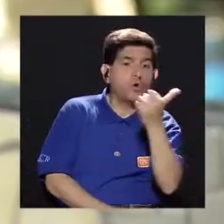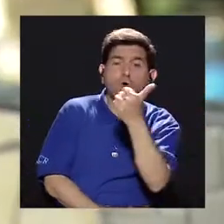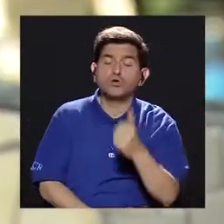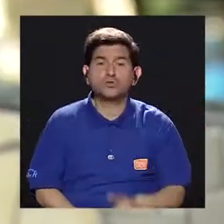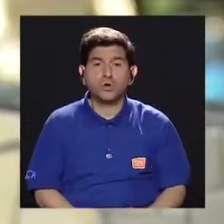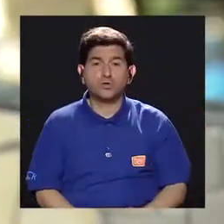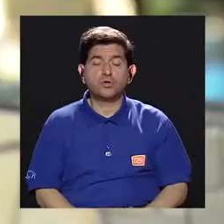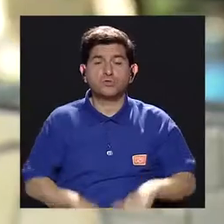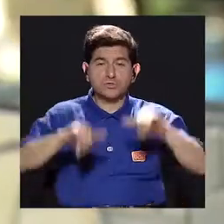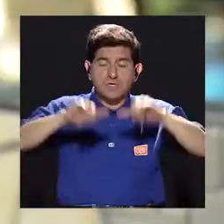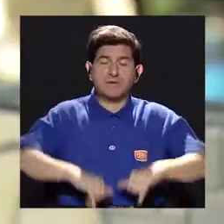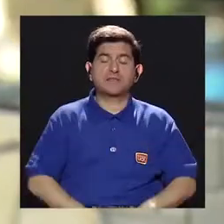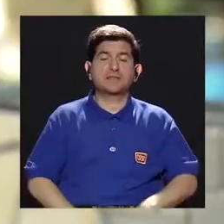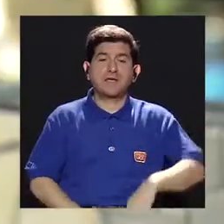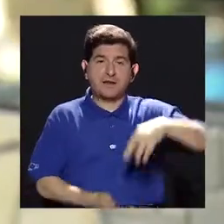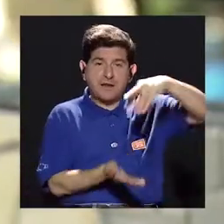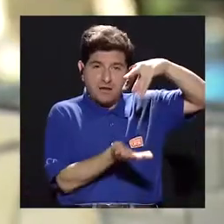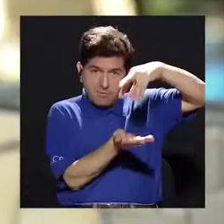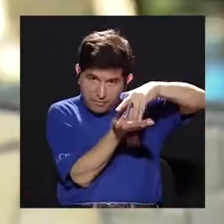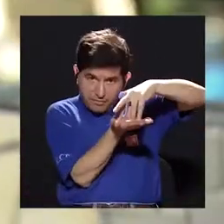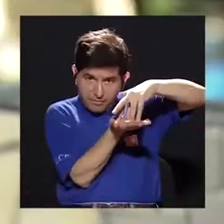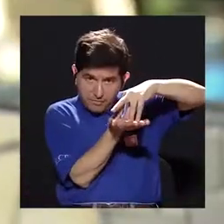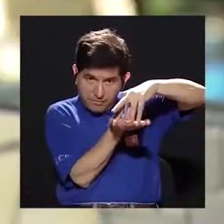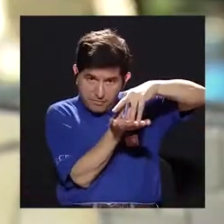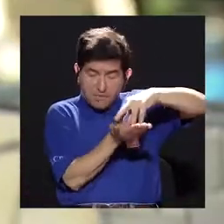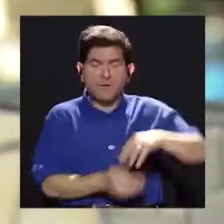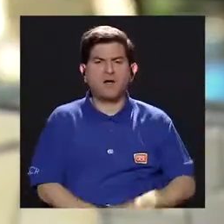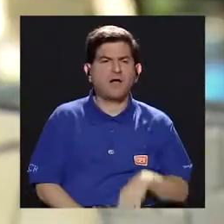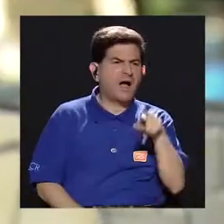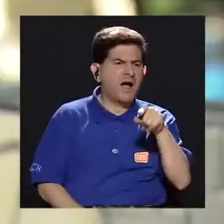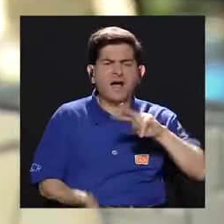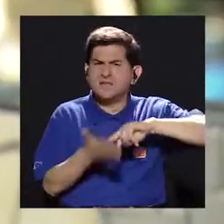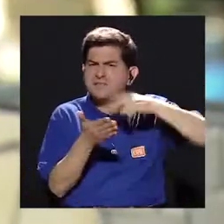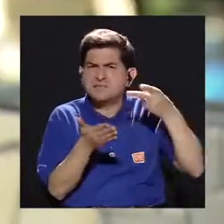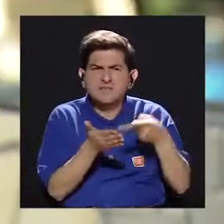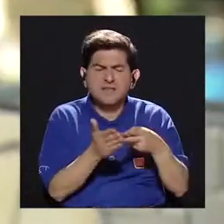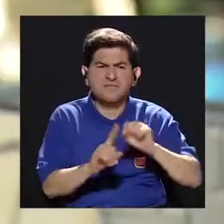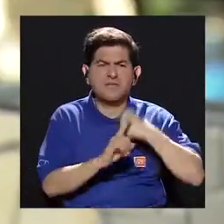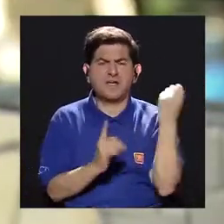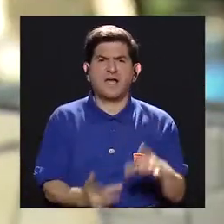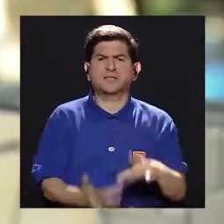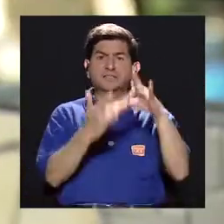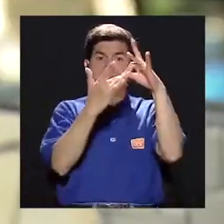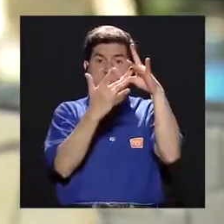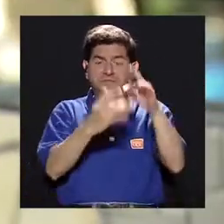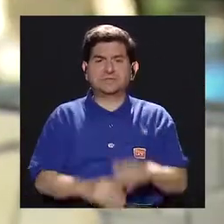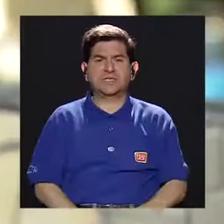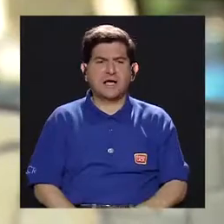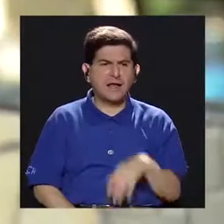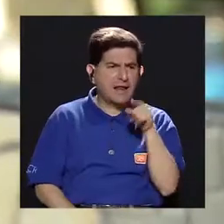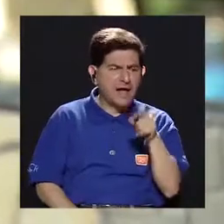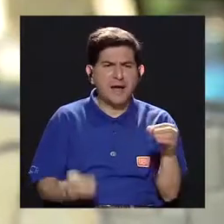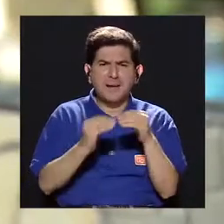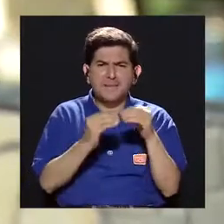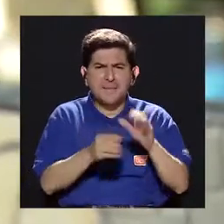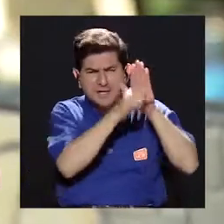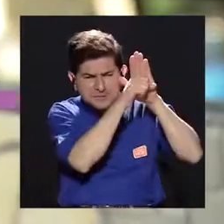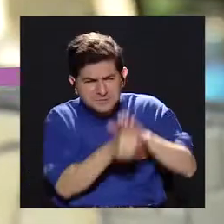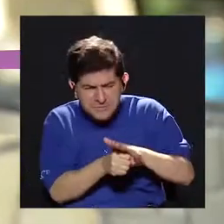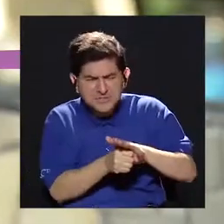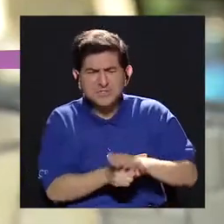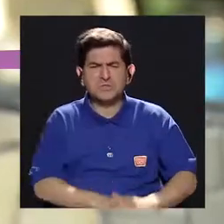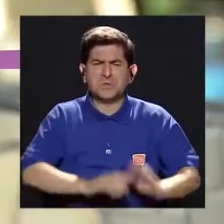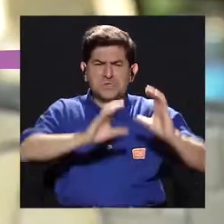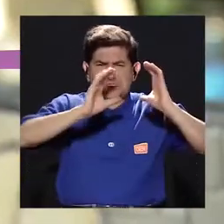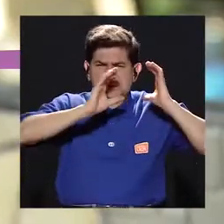mayoría, son en cuatro, ¿verdad? Y esto hace que tenga condiciones particulares y que esté sometido a más presiones, a